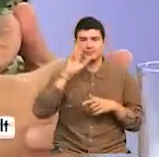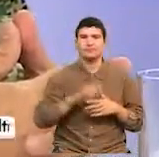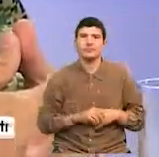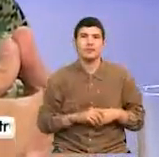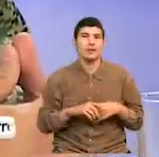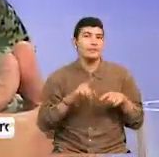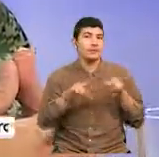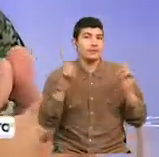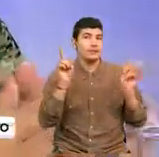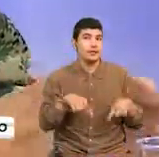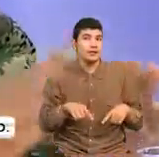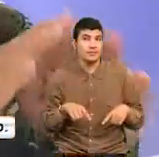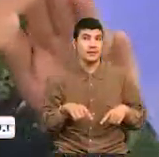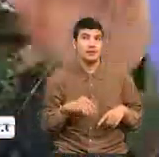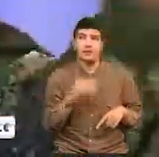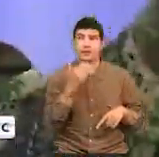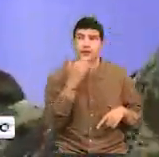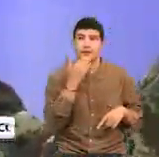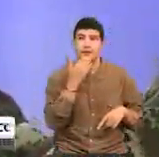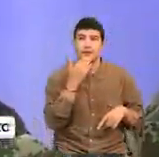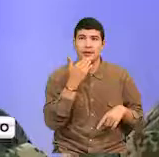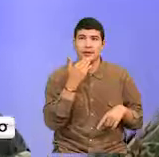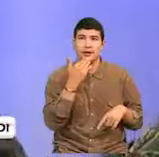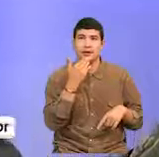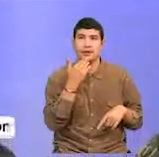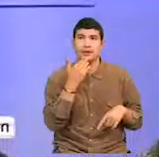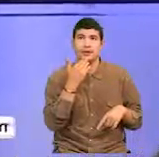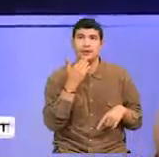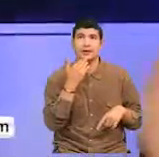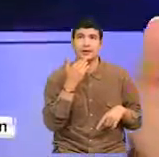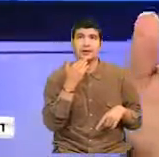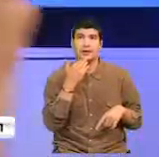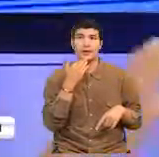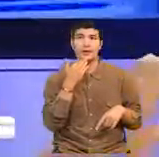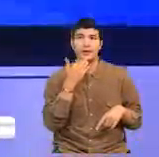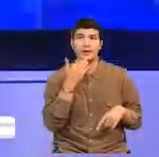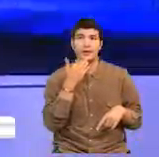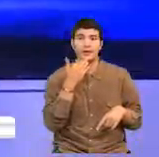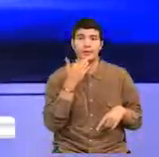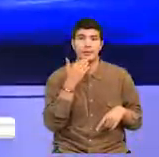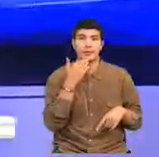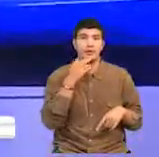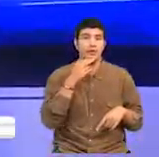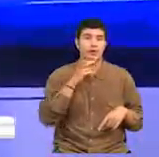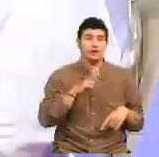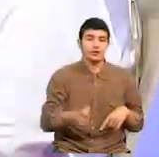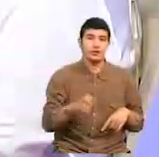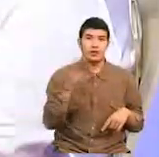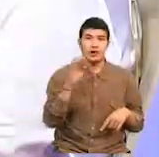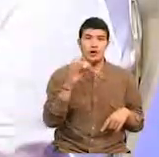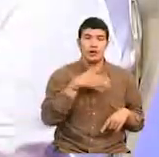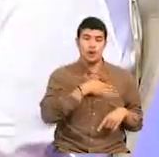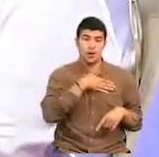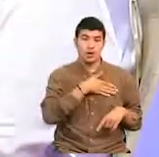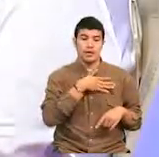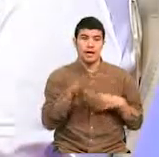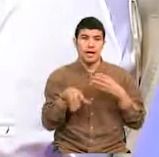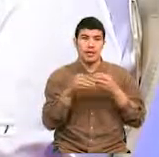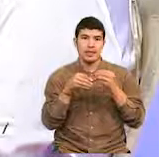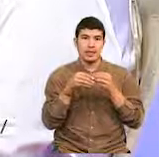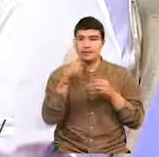olvide también, por ejemplo, bueno, si no es, viene de esta jurisdicción, pero en el sur de Bolívar, además del